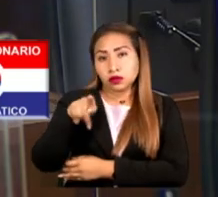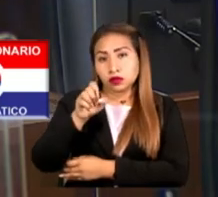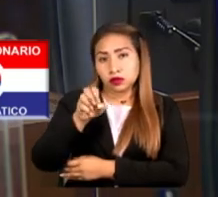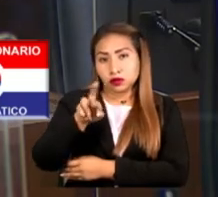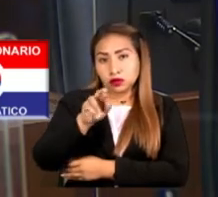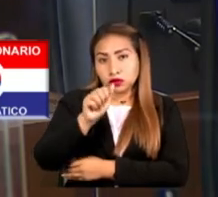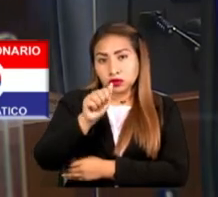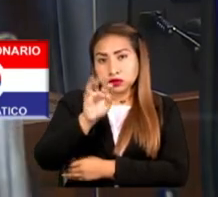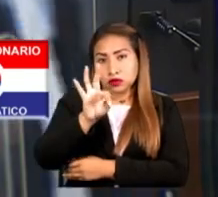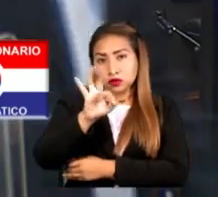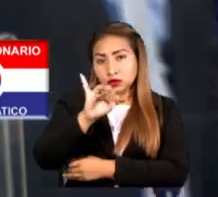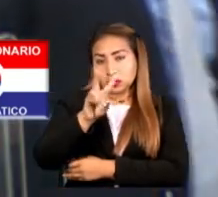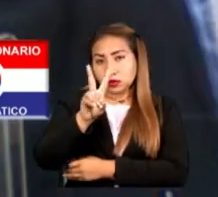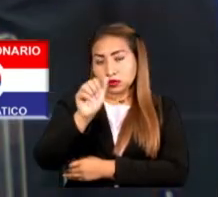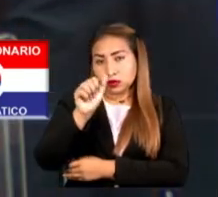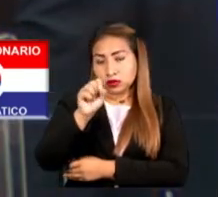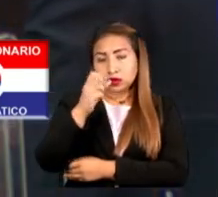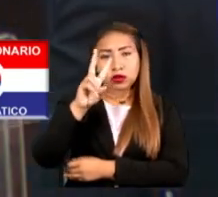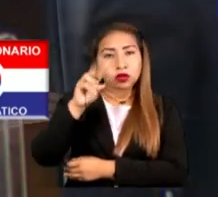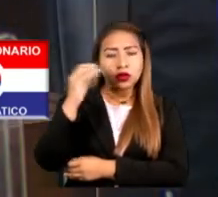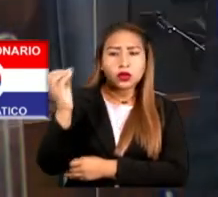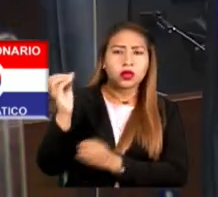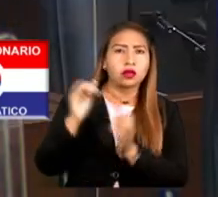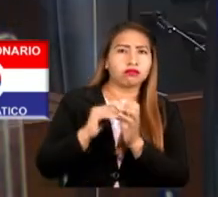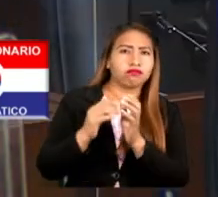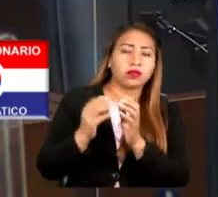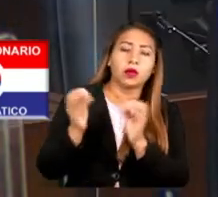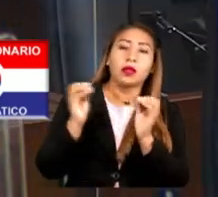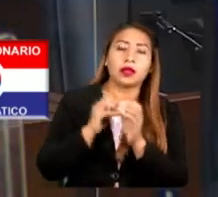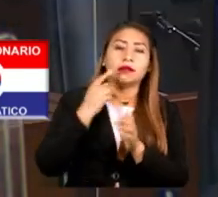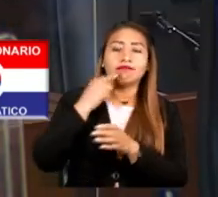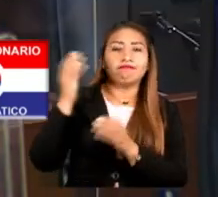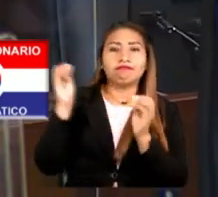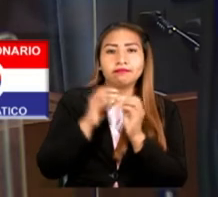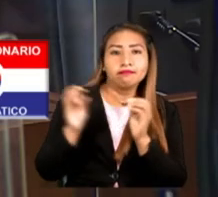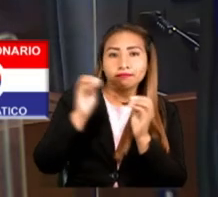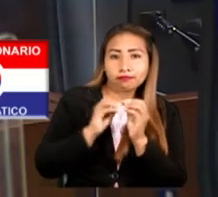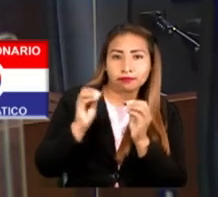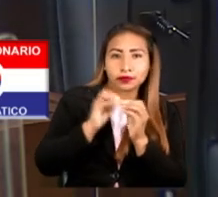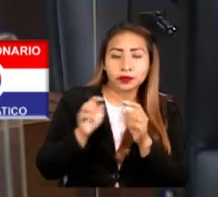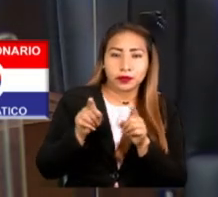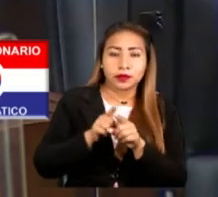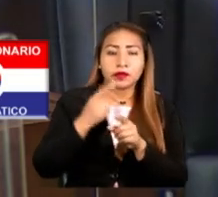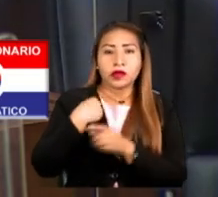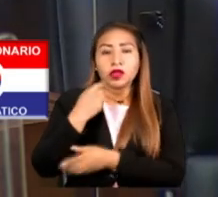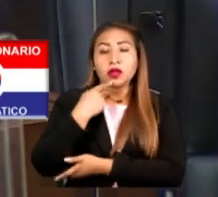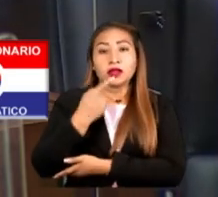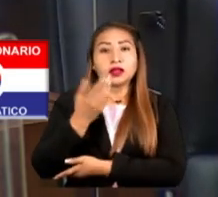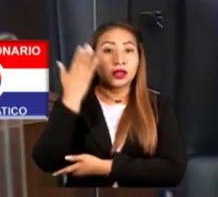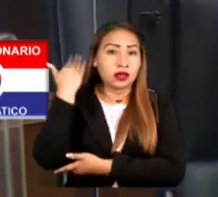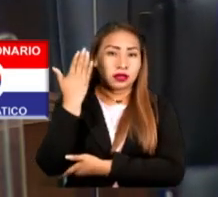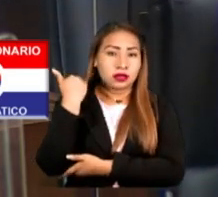son suficientes. Se requieren muchas más. Y le decía al licenciado Navarro